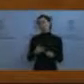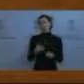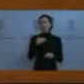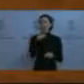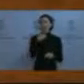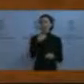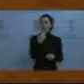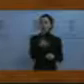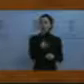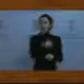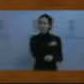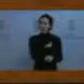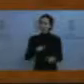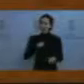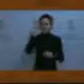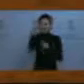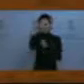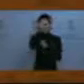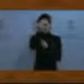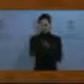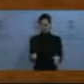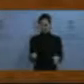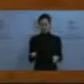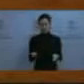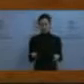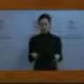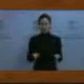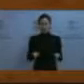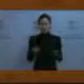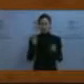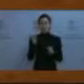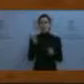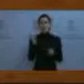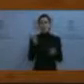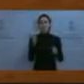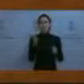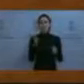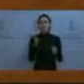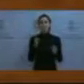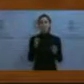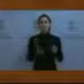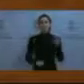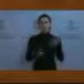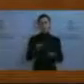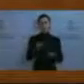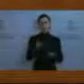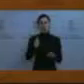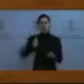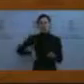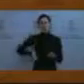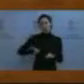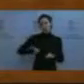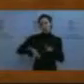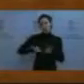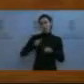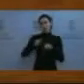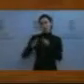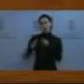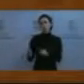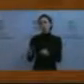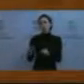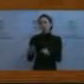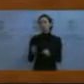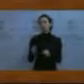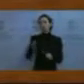yo creo que no se deben delimitar estas cosas a las actuaciones judiciales. Está muy bien, ya dirán los jueces los delitos que se han cometido o